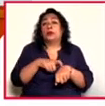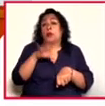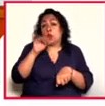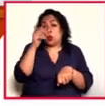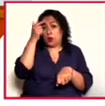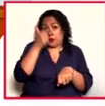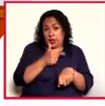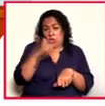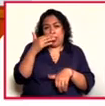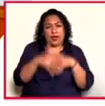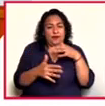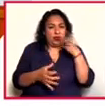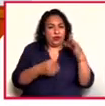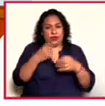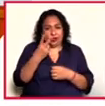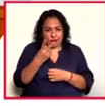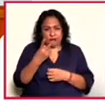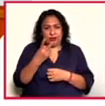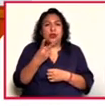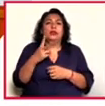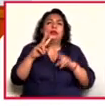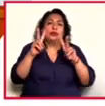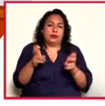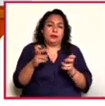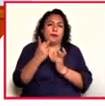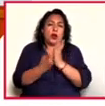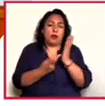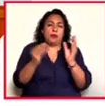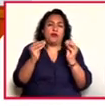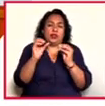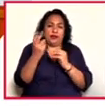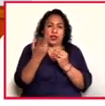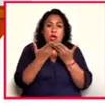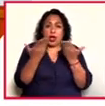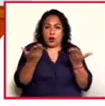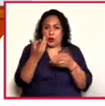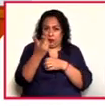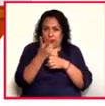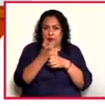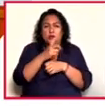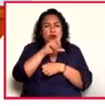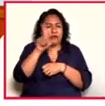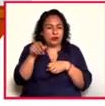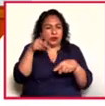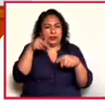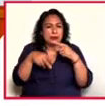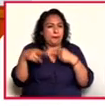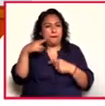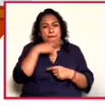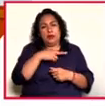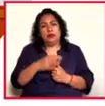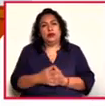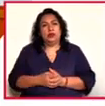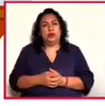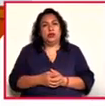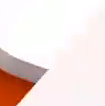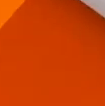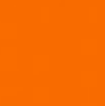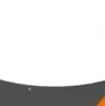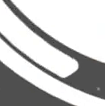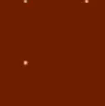terminando este espacio informativo Debate 22. Con esta invitación, nos vamos a una brevísima pausa.